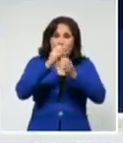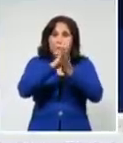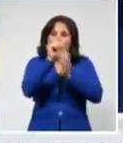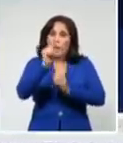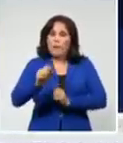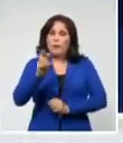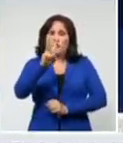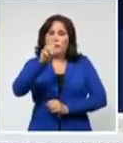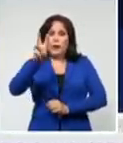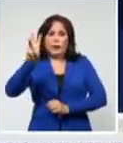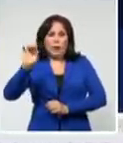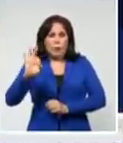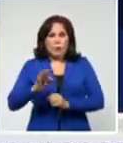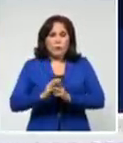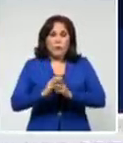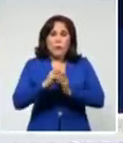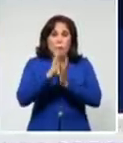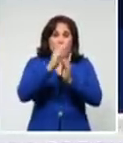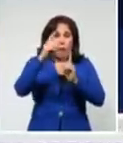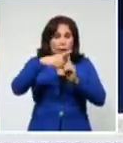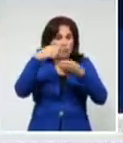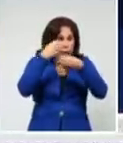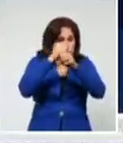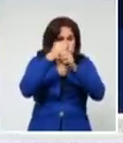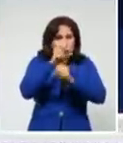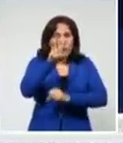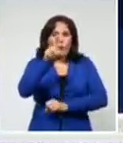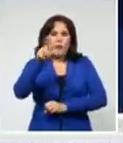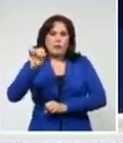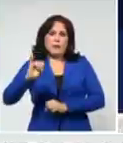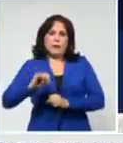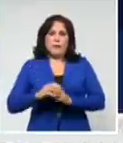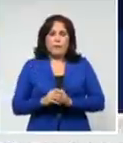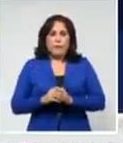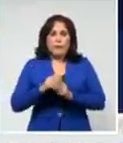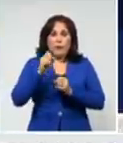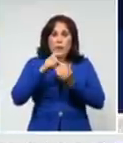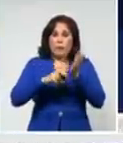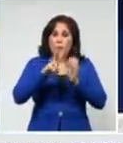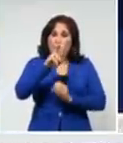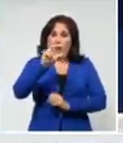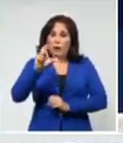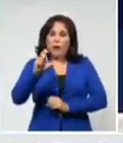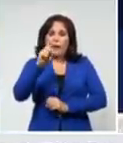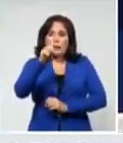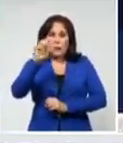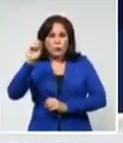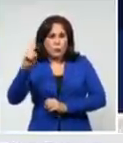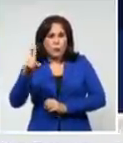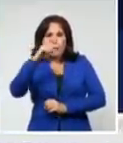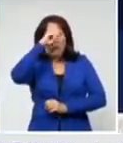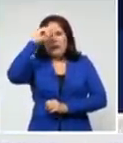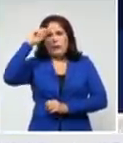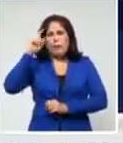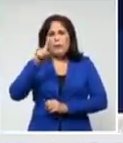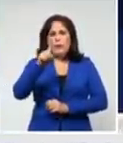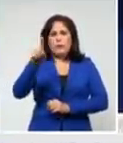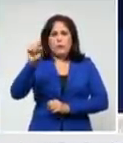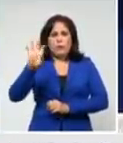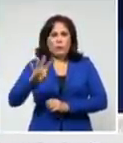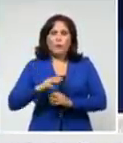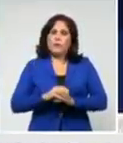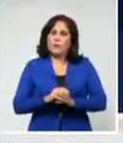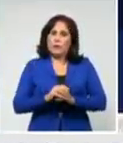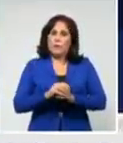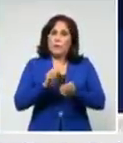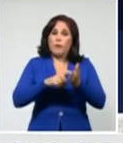338, Matanzas 216, Villa Clara 101, Santi Espíritu 114,